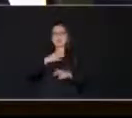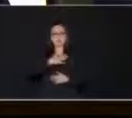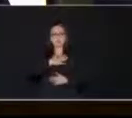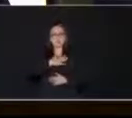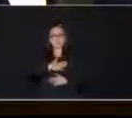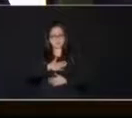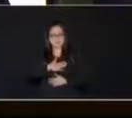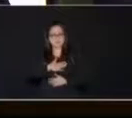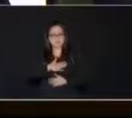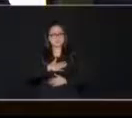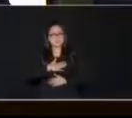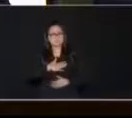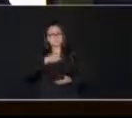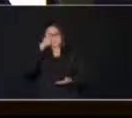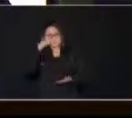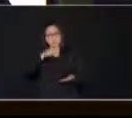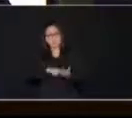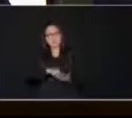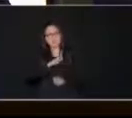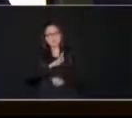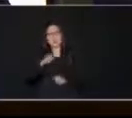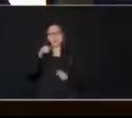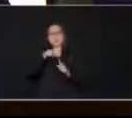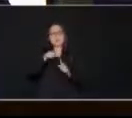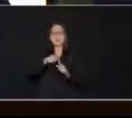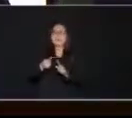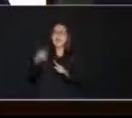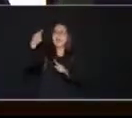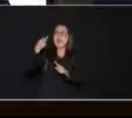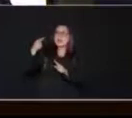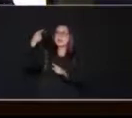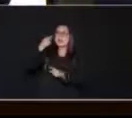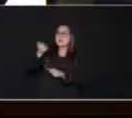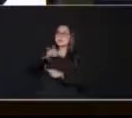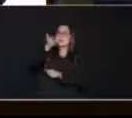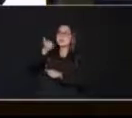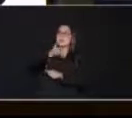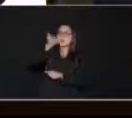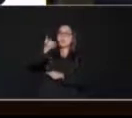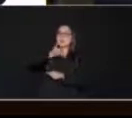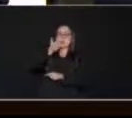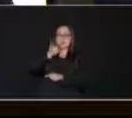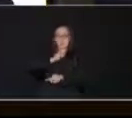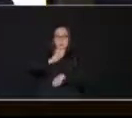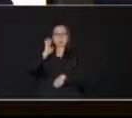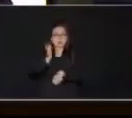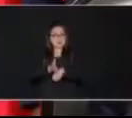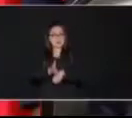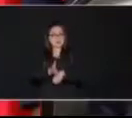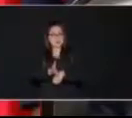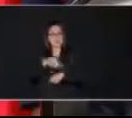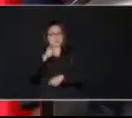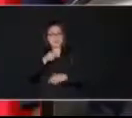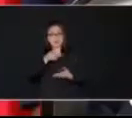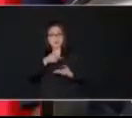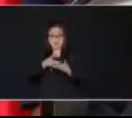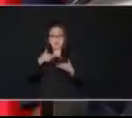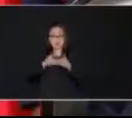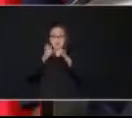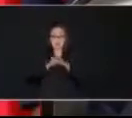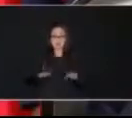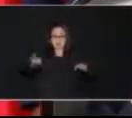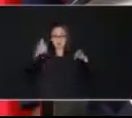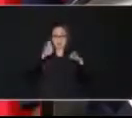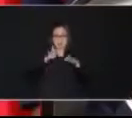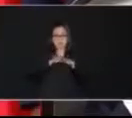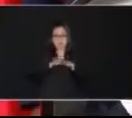los ingresos, ahí abrió una situación interesante, porque tienes toda la razón, los economistas también están